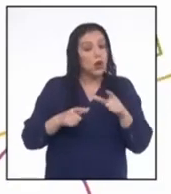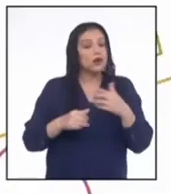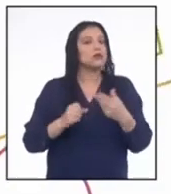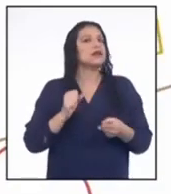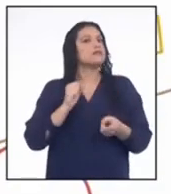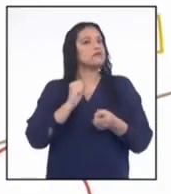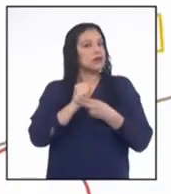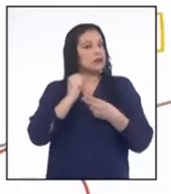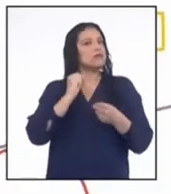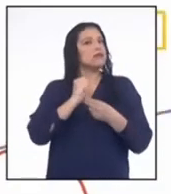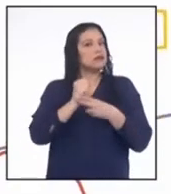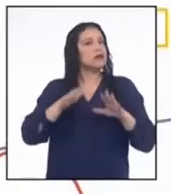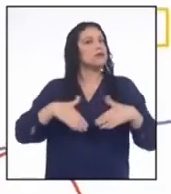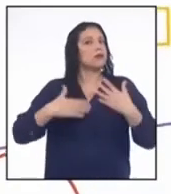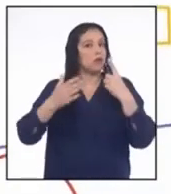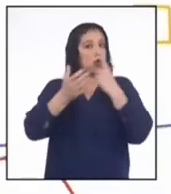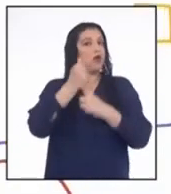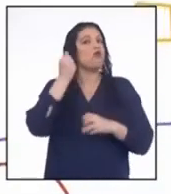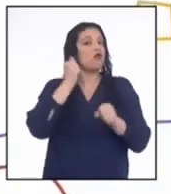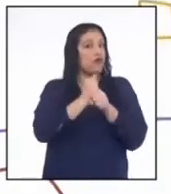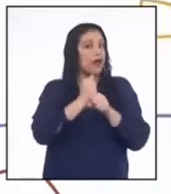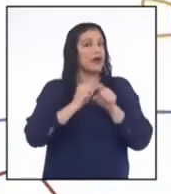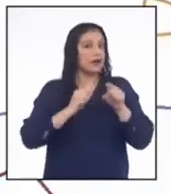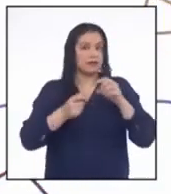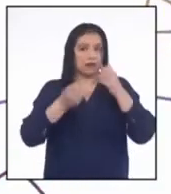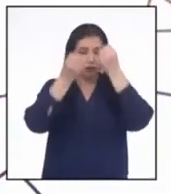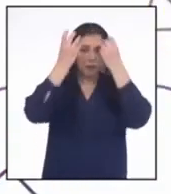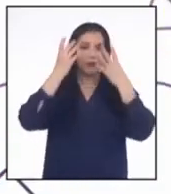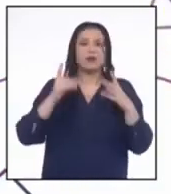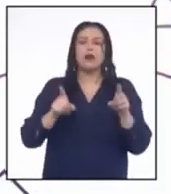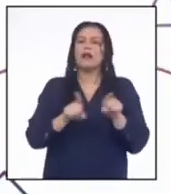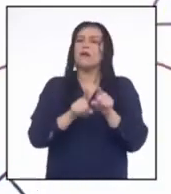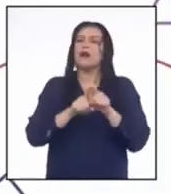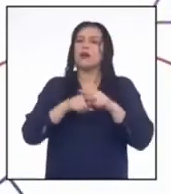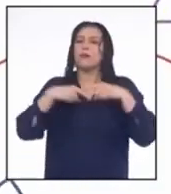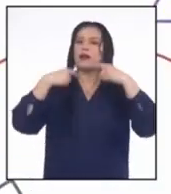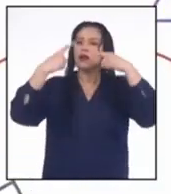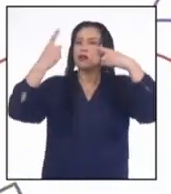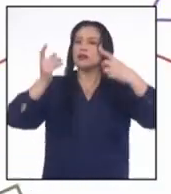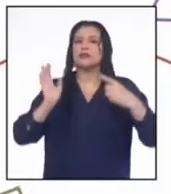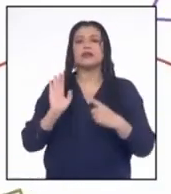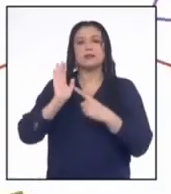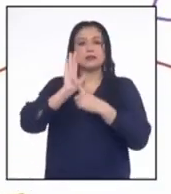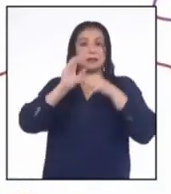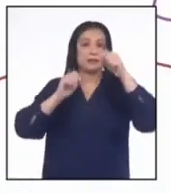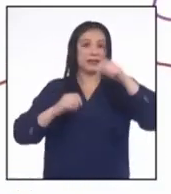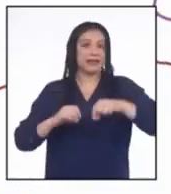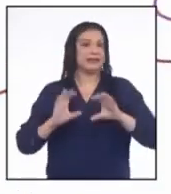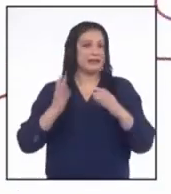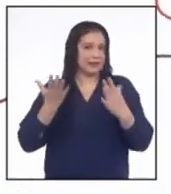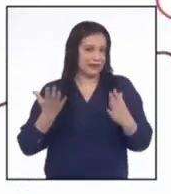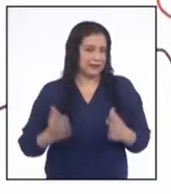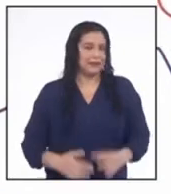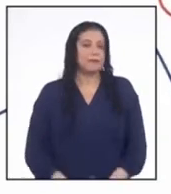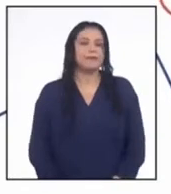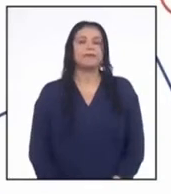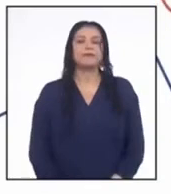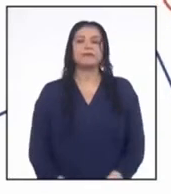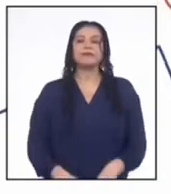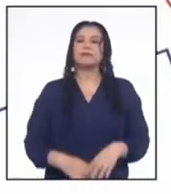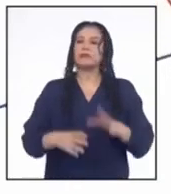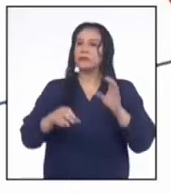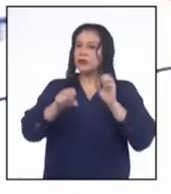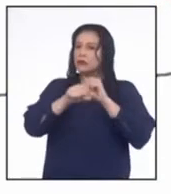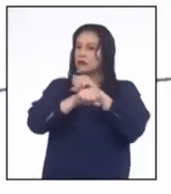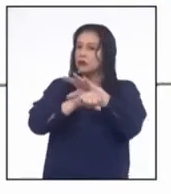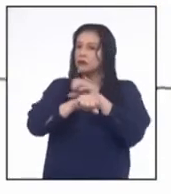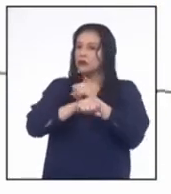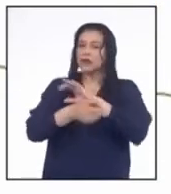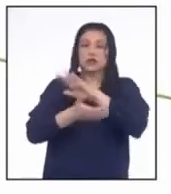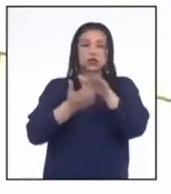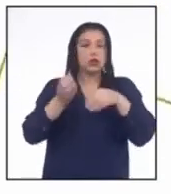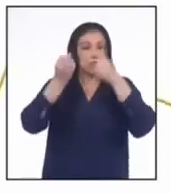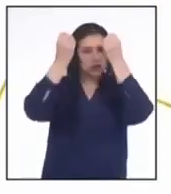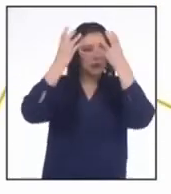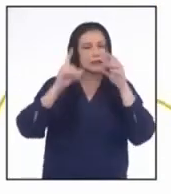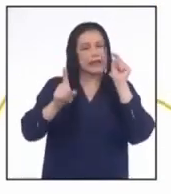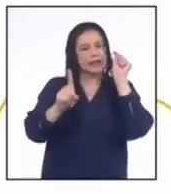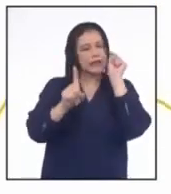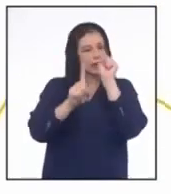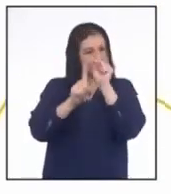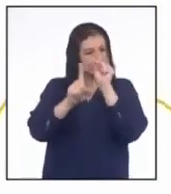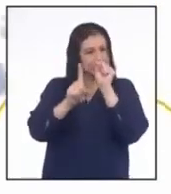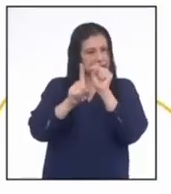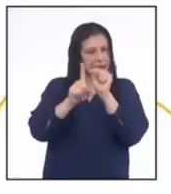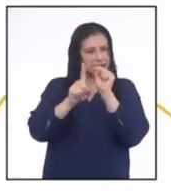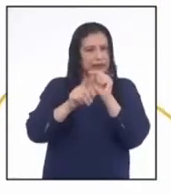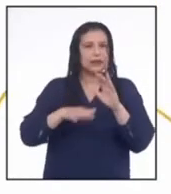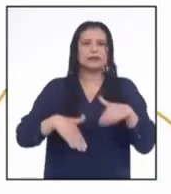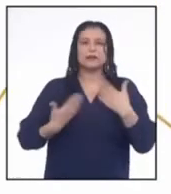de que podemos confiar en ella, como la noticia que presentamos en este programa. Se sugiere que la información sea precisa